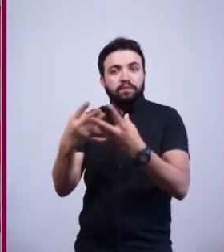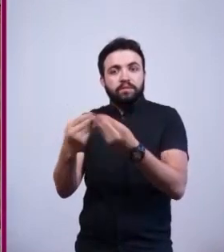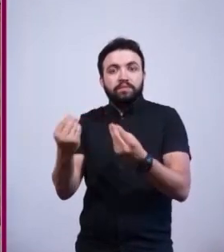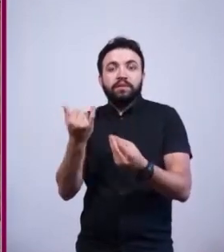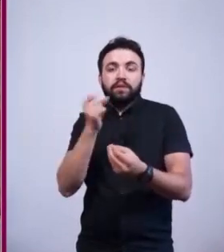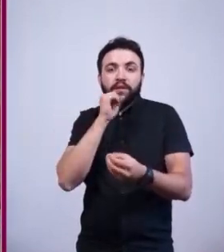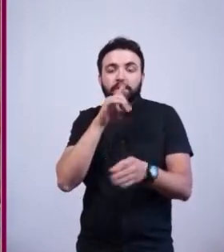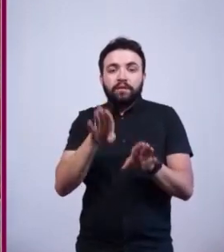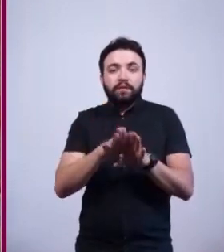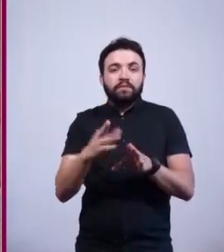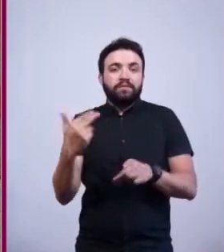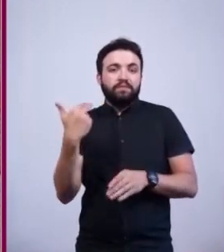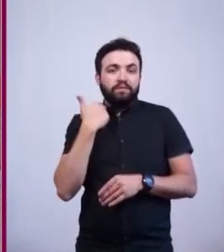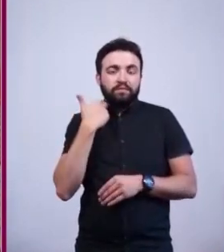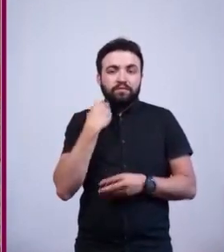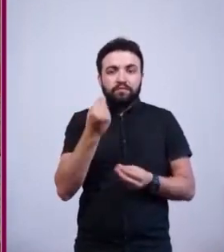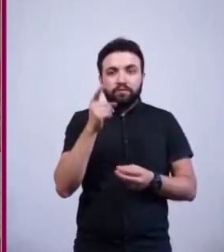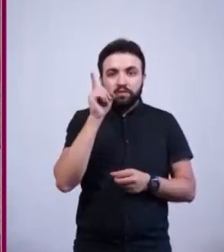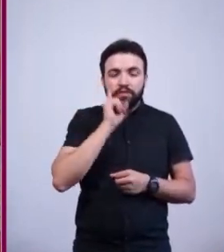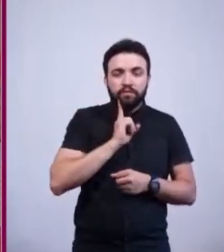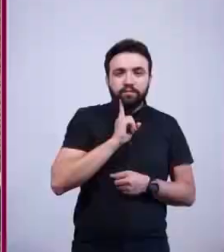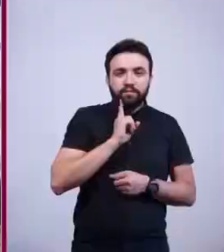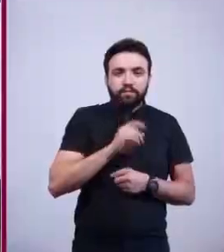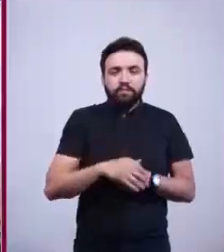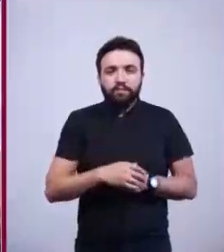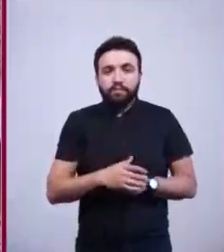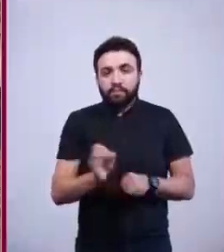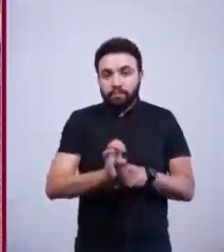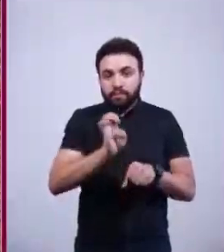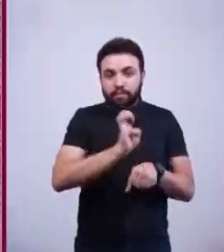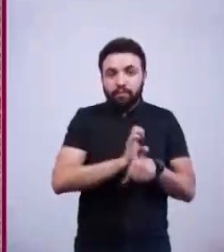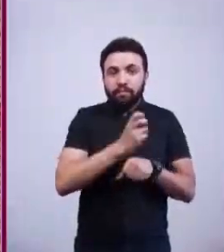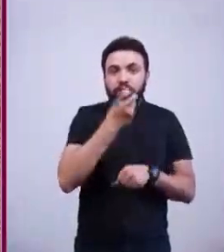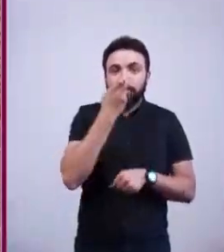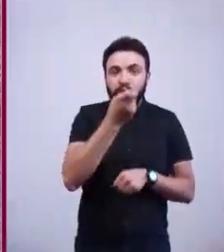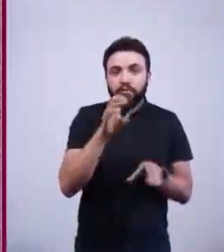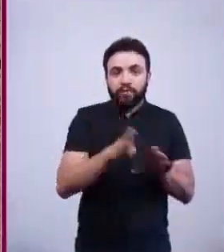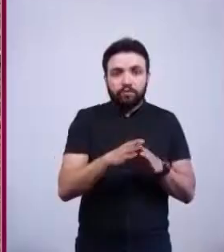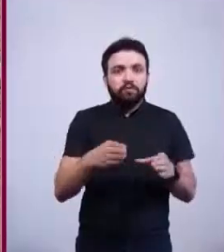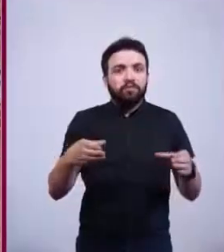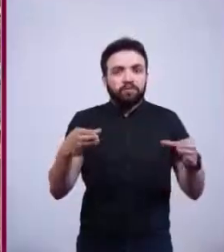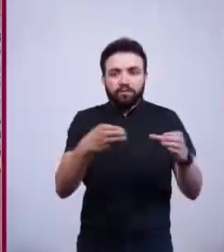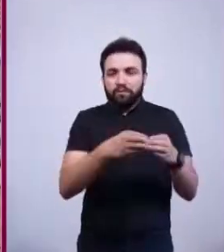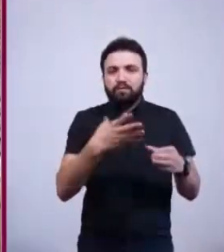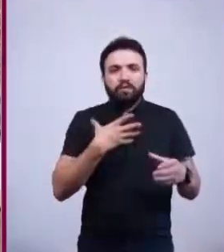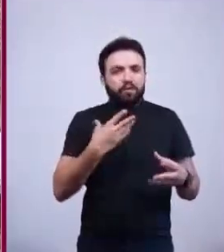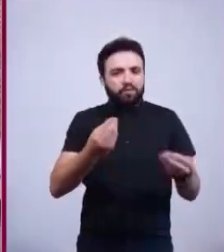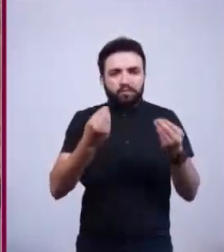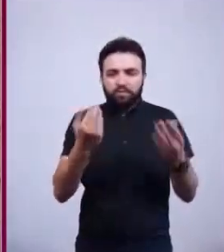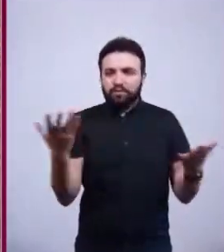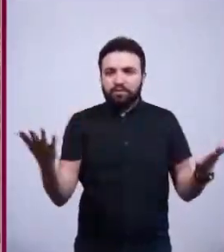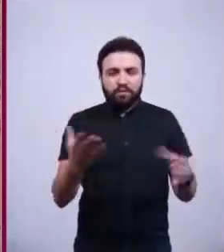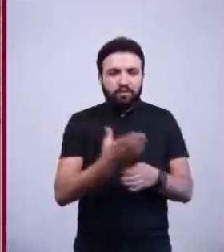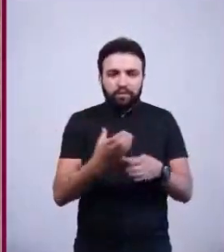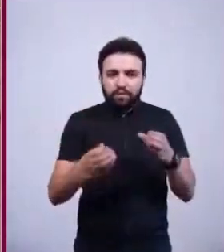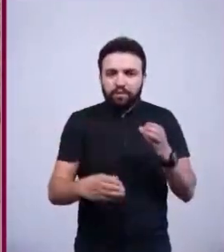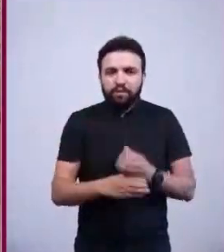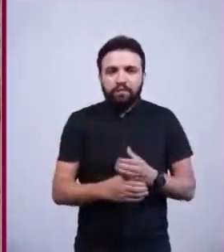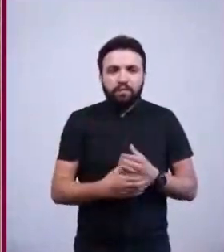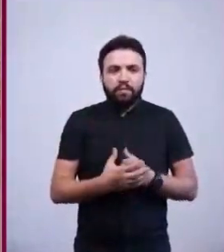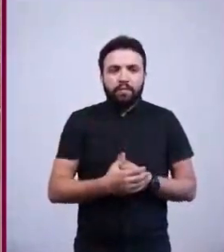y feminicidios en Jalisco. Entonces es un colectivo muy, muy activo en donde se hacen